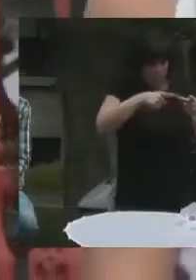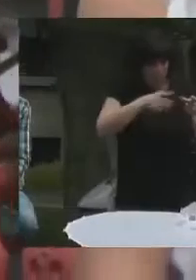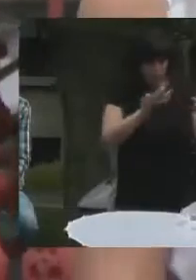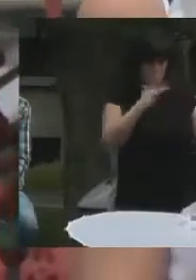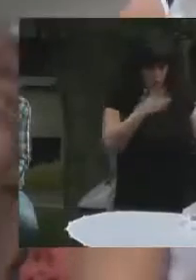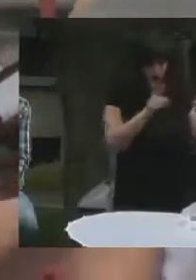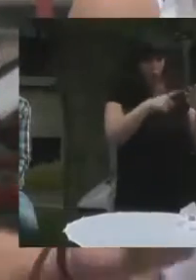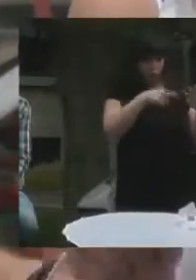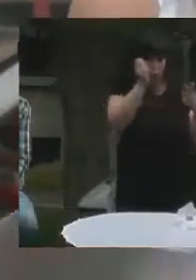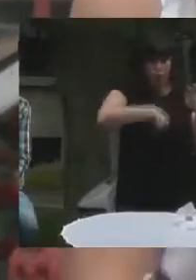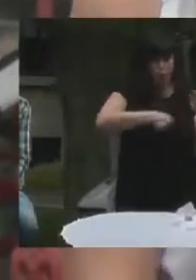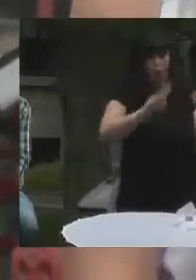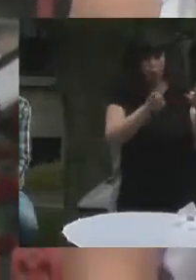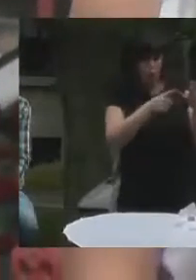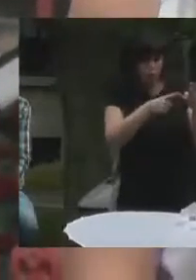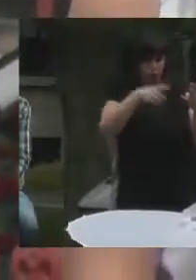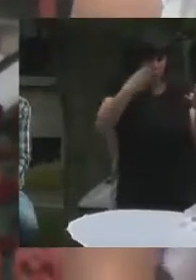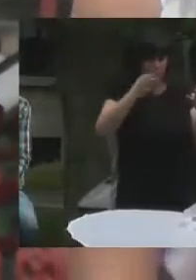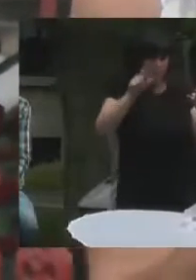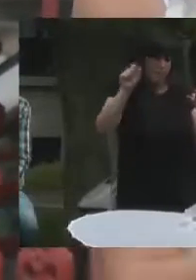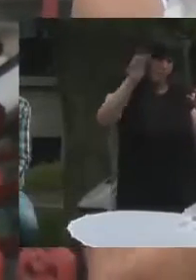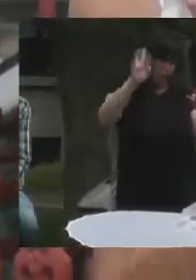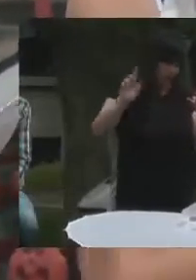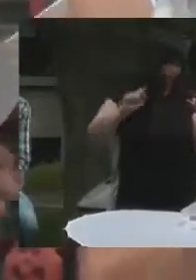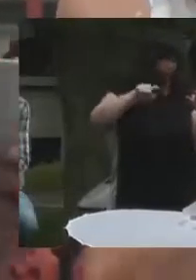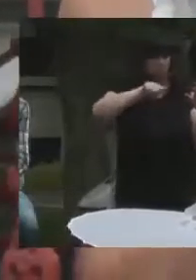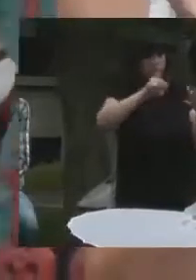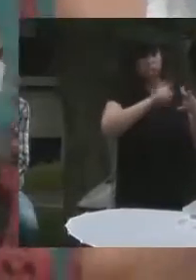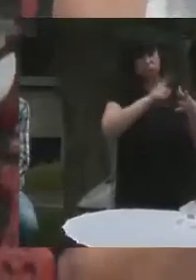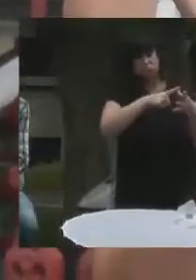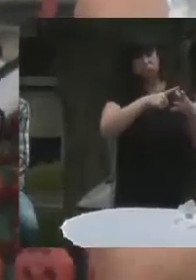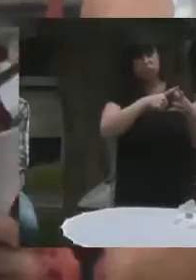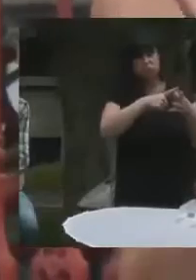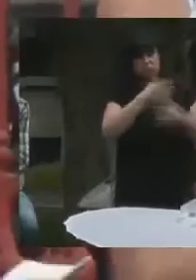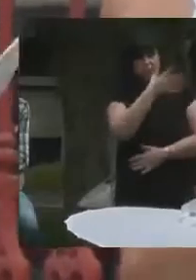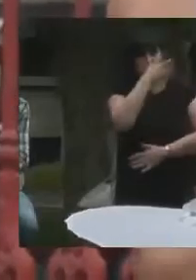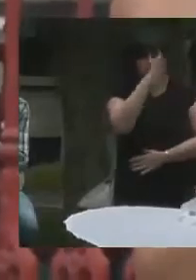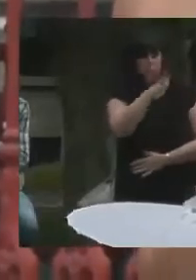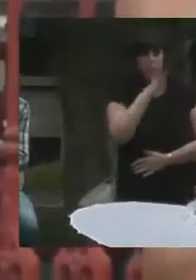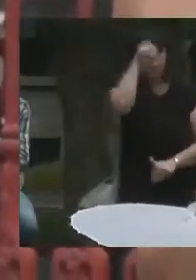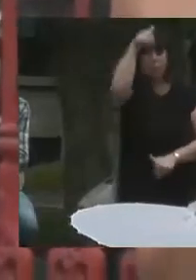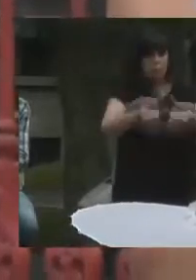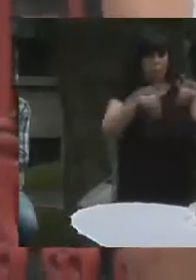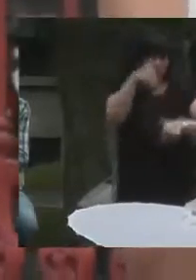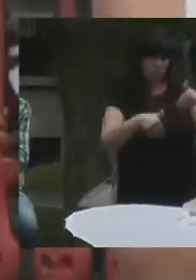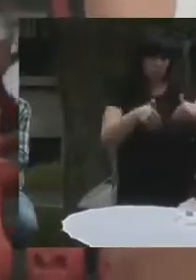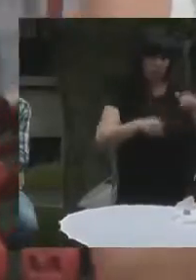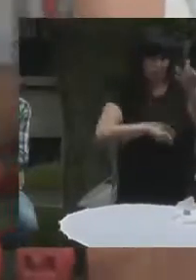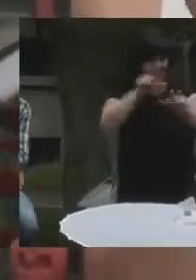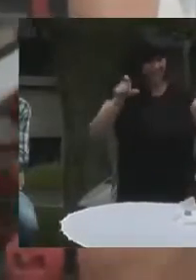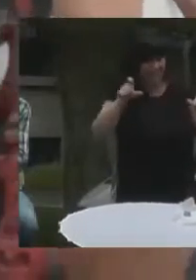Conde Roa, Baltar, evidentemente, as imputacións por manipular os votos de xente impedida,